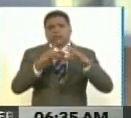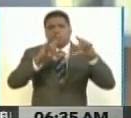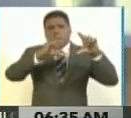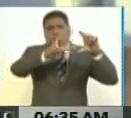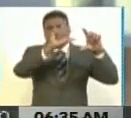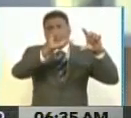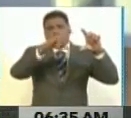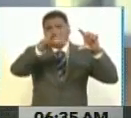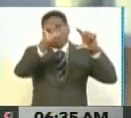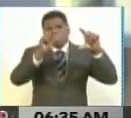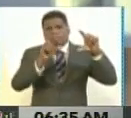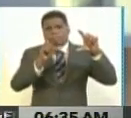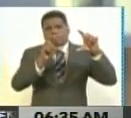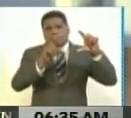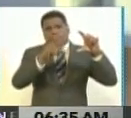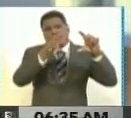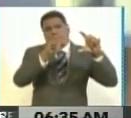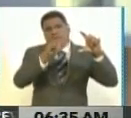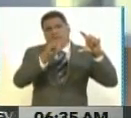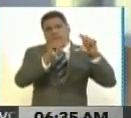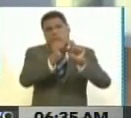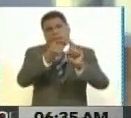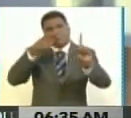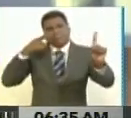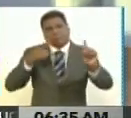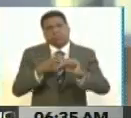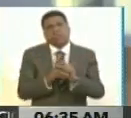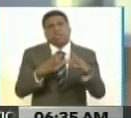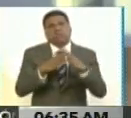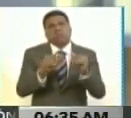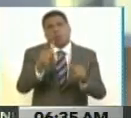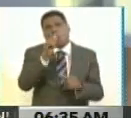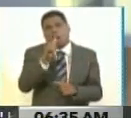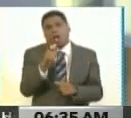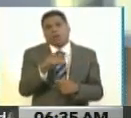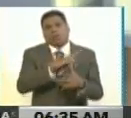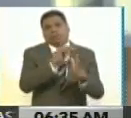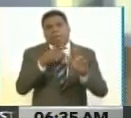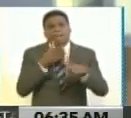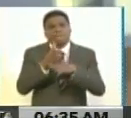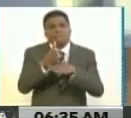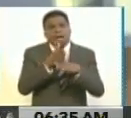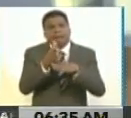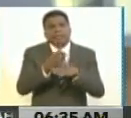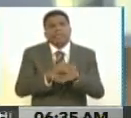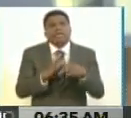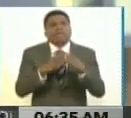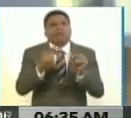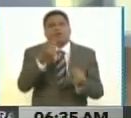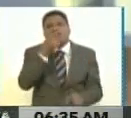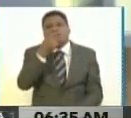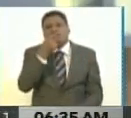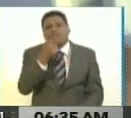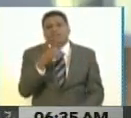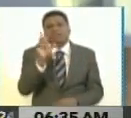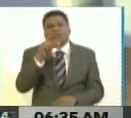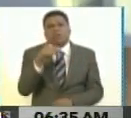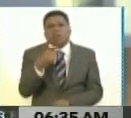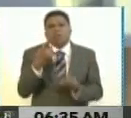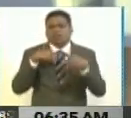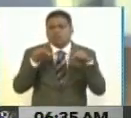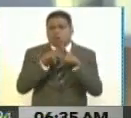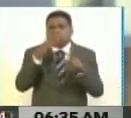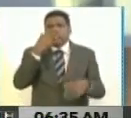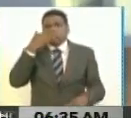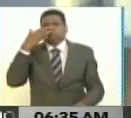lucha por los recursos del futuro, que es el agua y probablemente pues también madera y vegetales, ¿no? Que ese es el pulmón además del planeta,